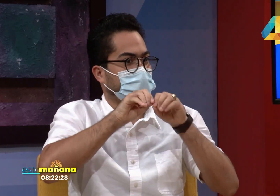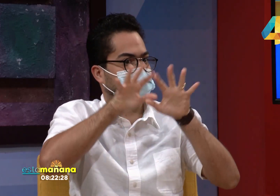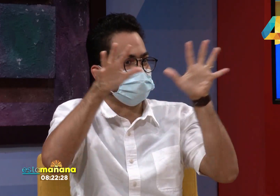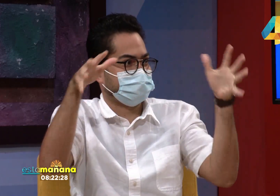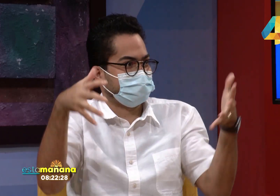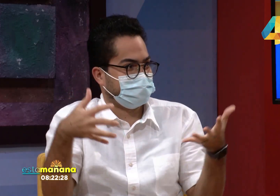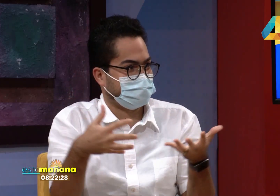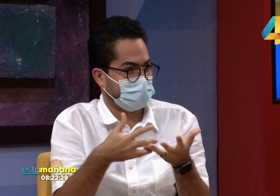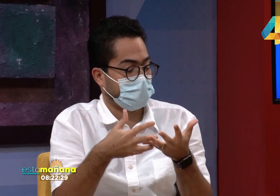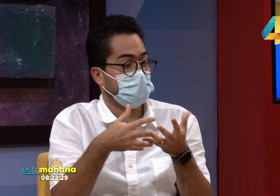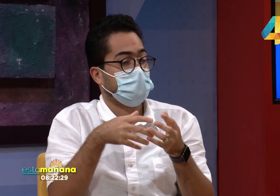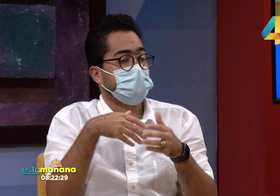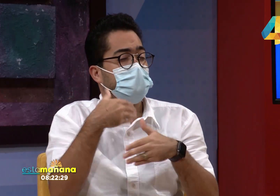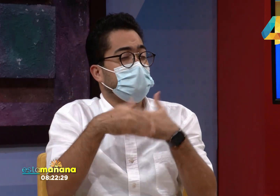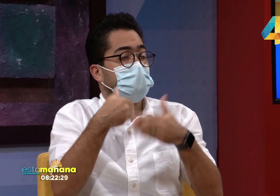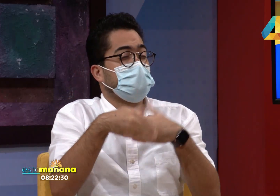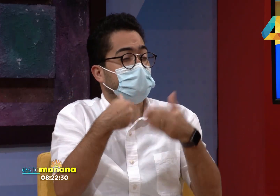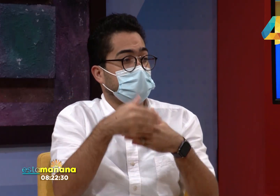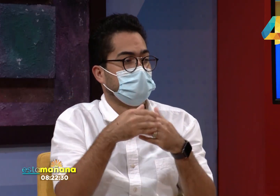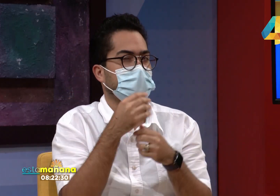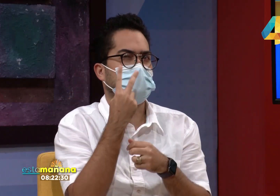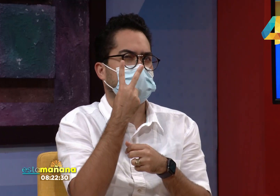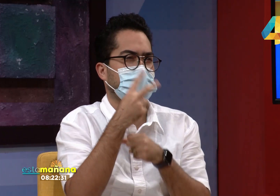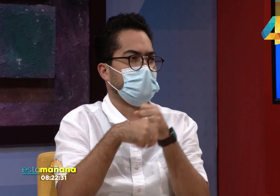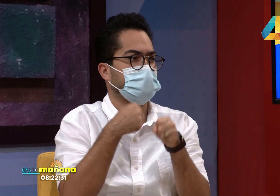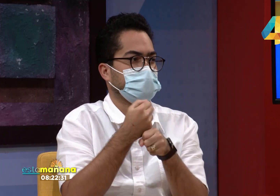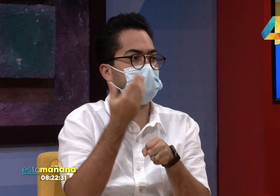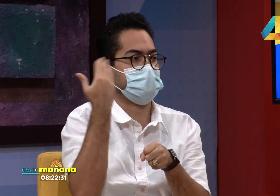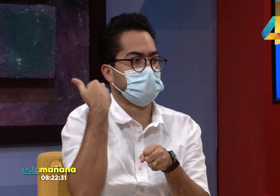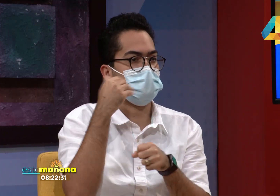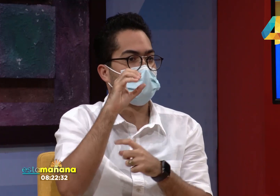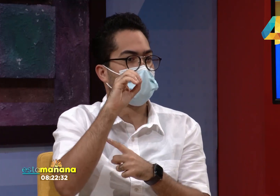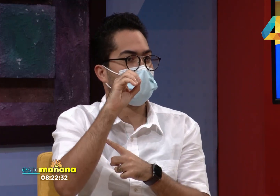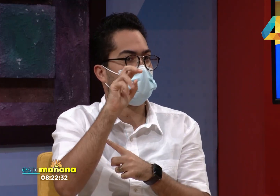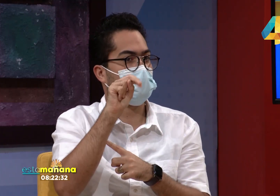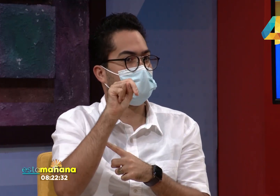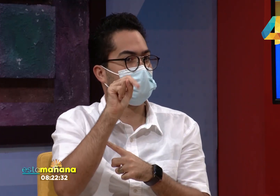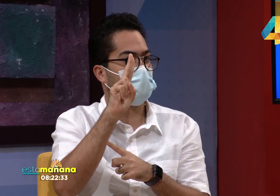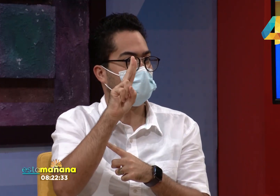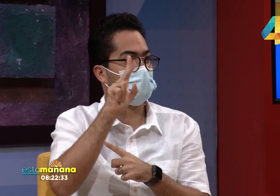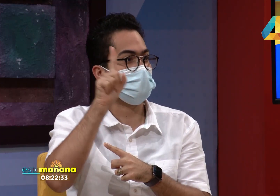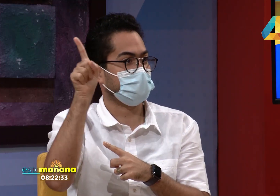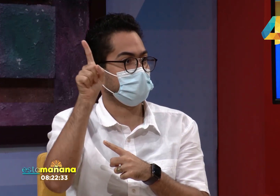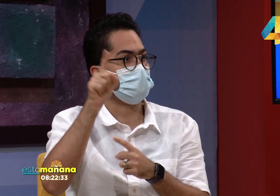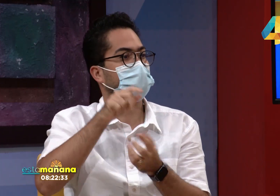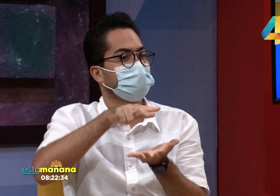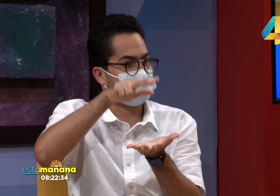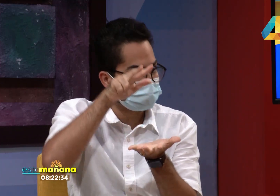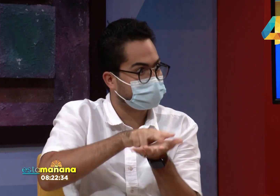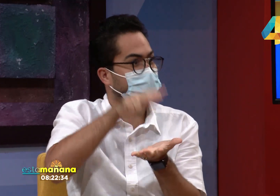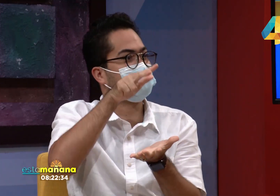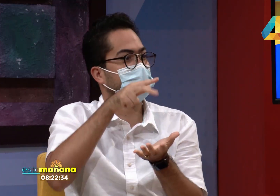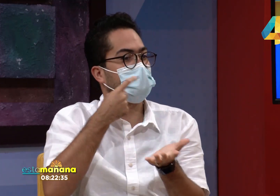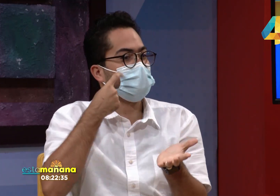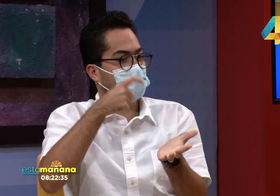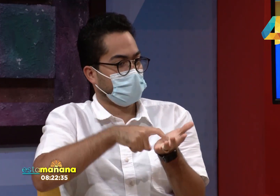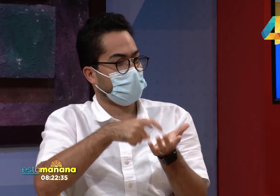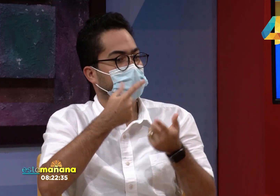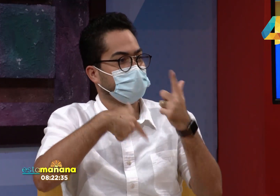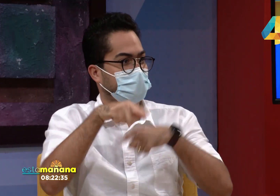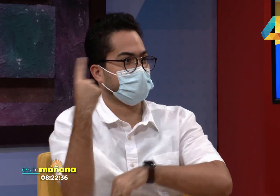la influencia de la lengua de señas en todo el mundo, nace en esta fecha. Hace aproximadamente dos años, la ONU